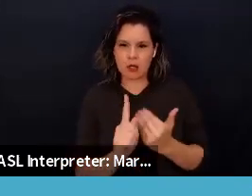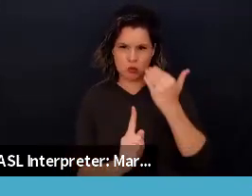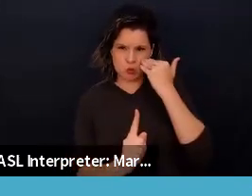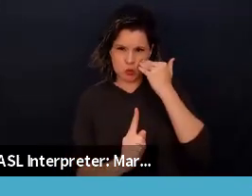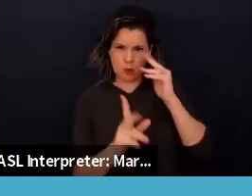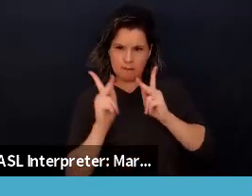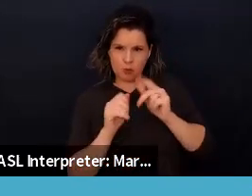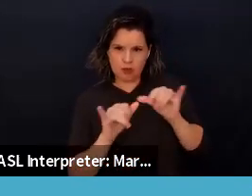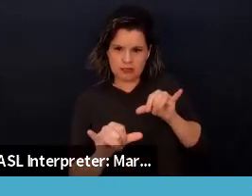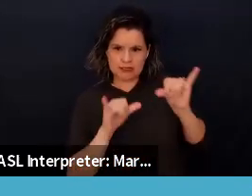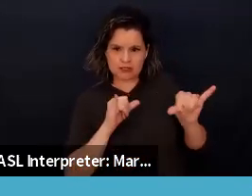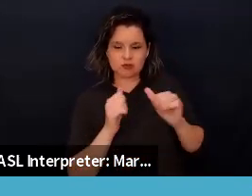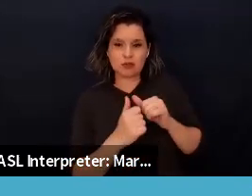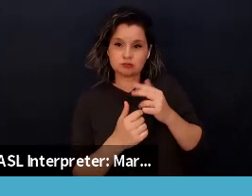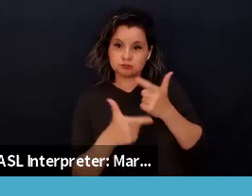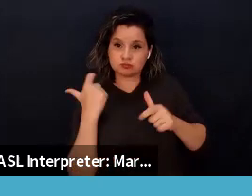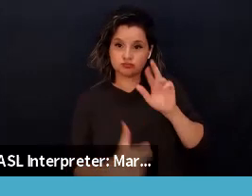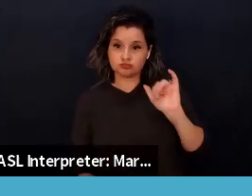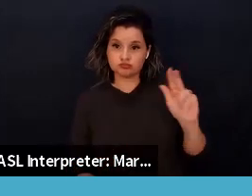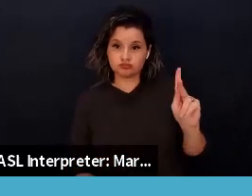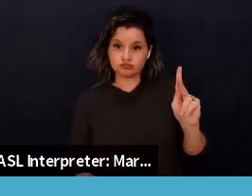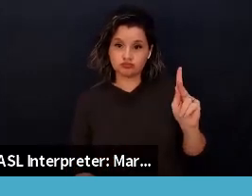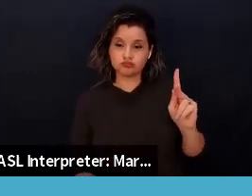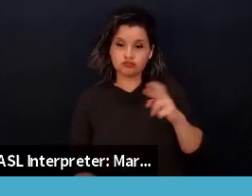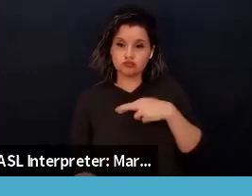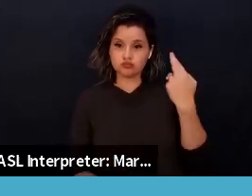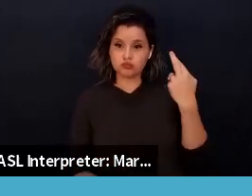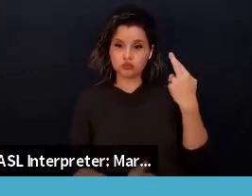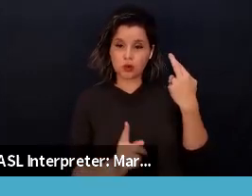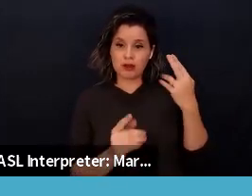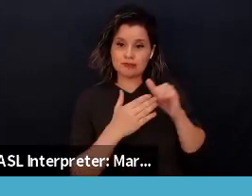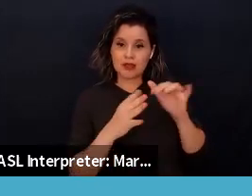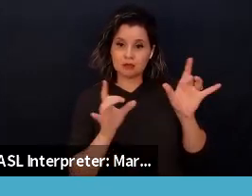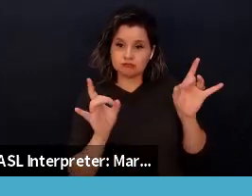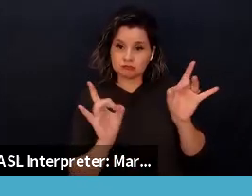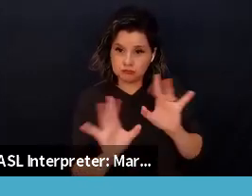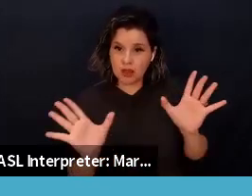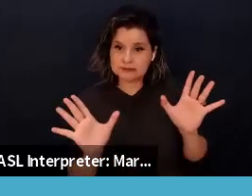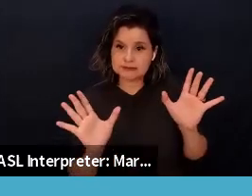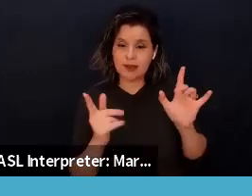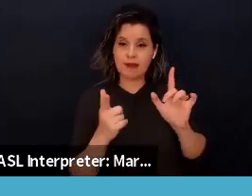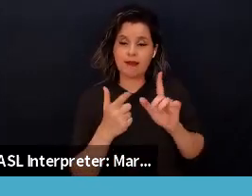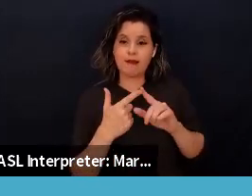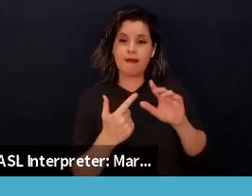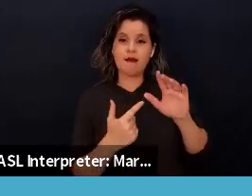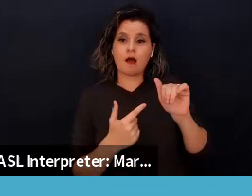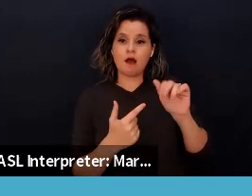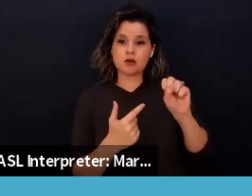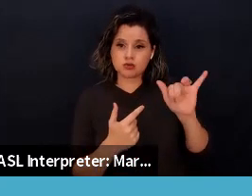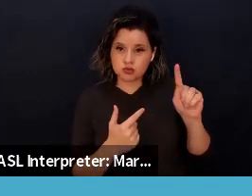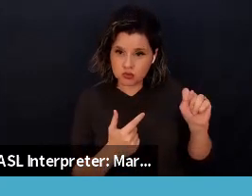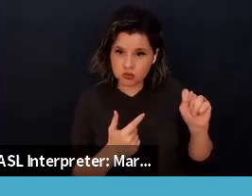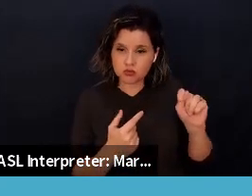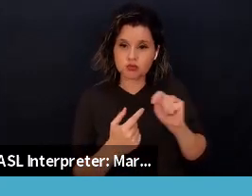detención hay un riesgo siempre de violencia y asalto. Entonces, en